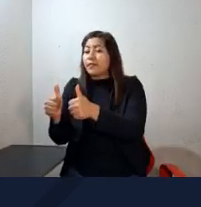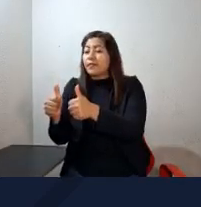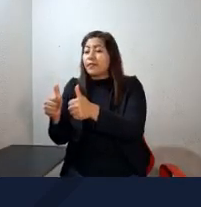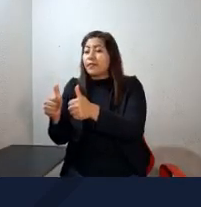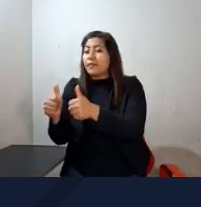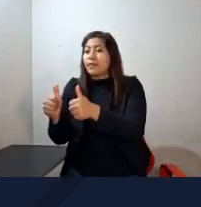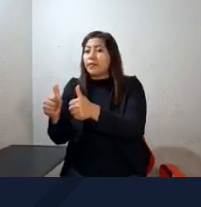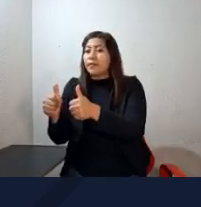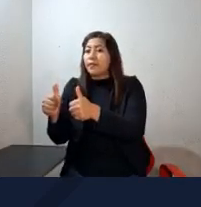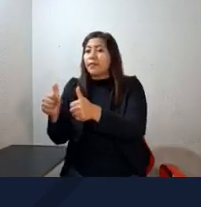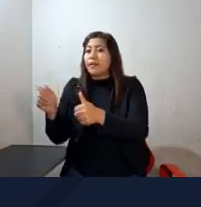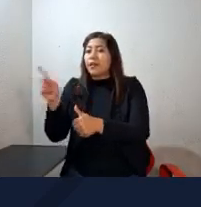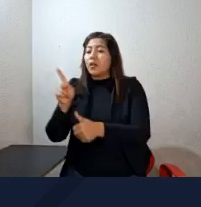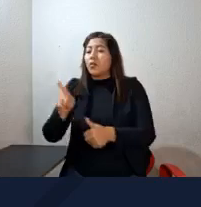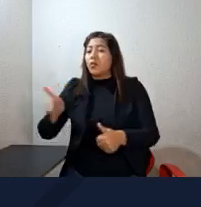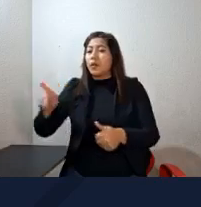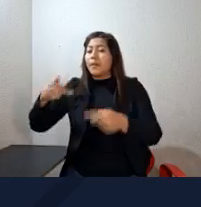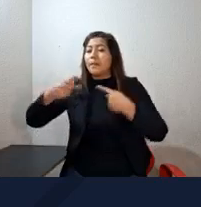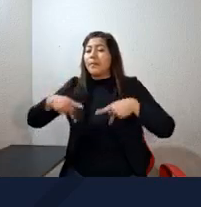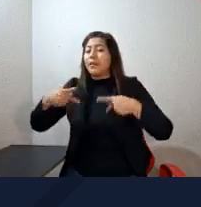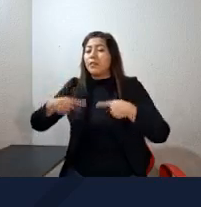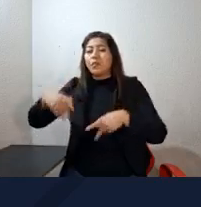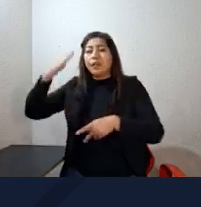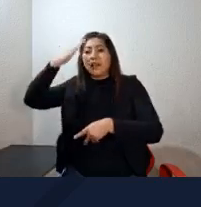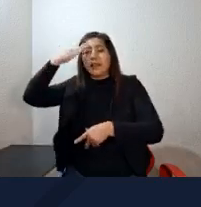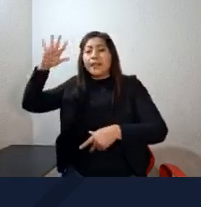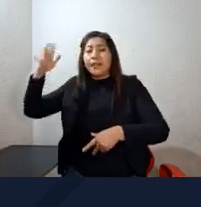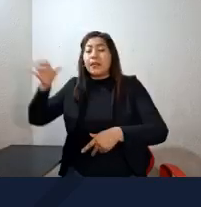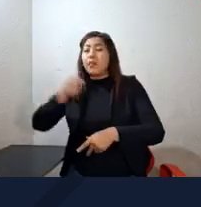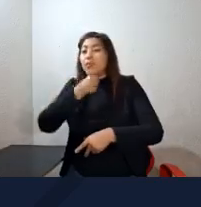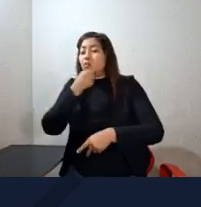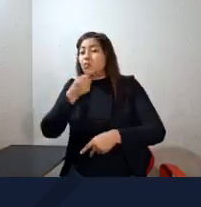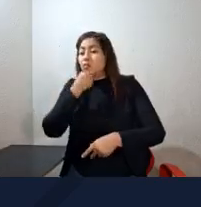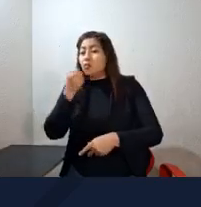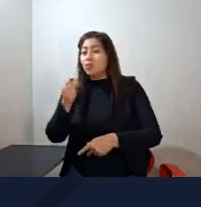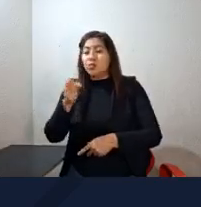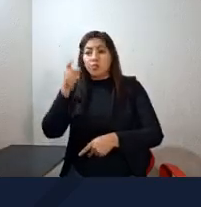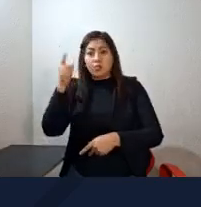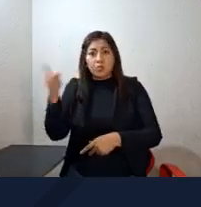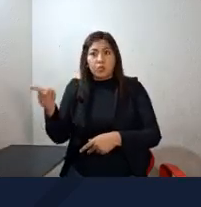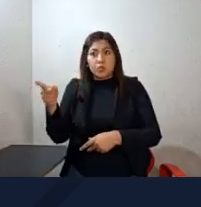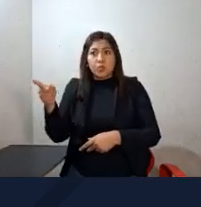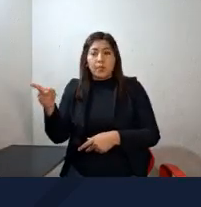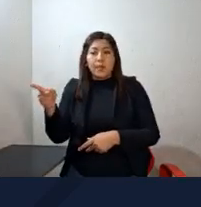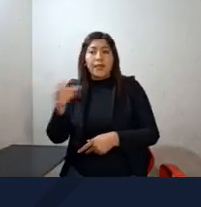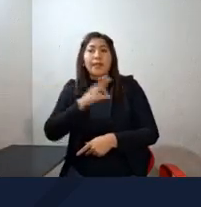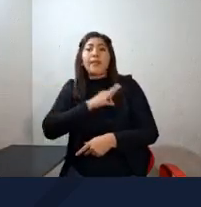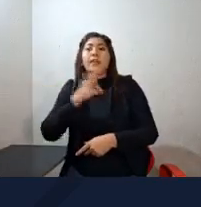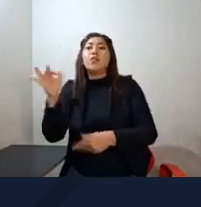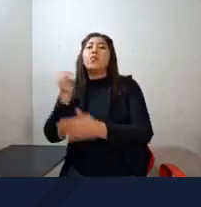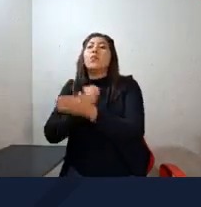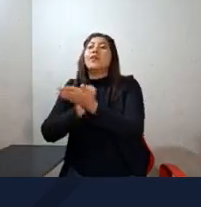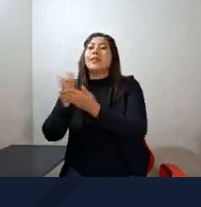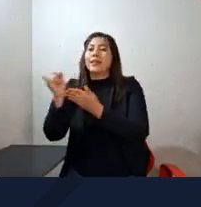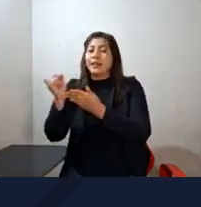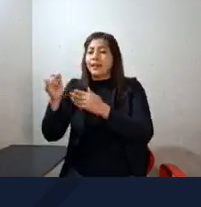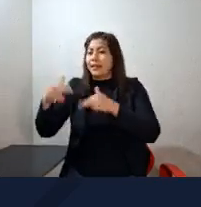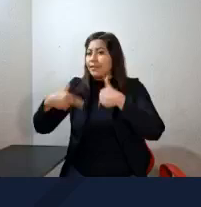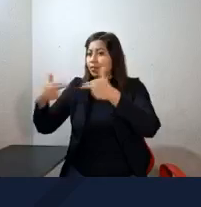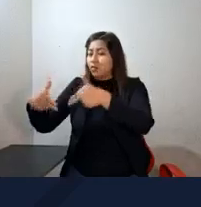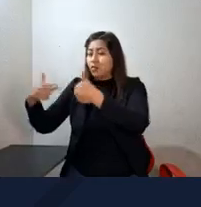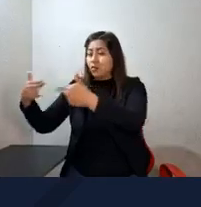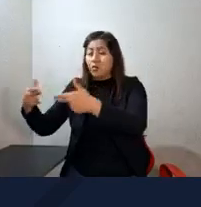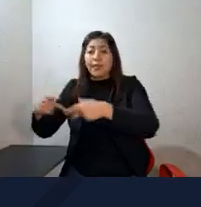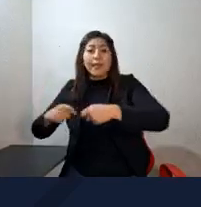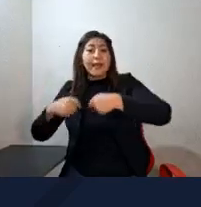ciudadanos de adultos mayores, perdón, para que ellos puedan disponer de sus bienes. Y como dicen y como